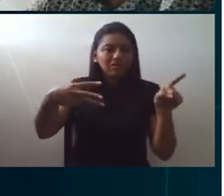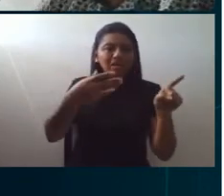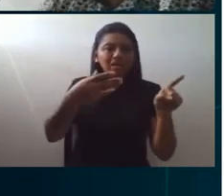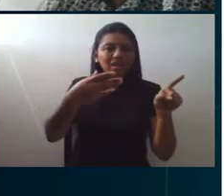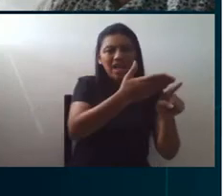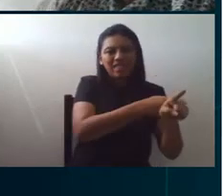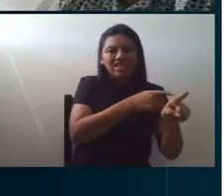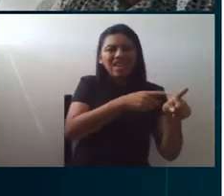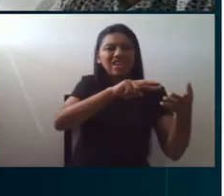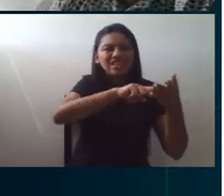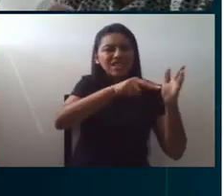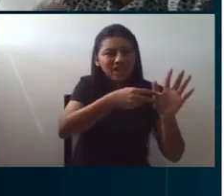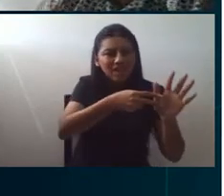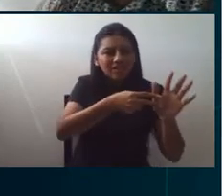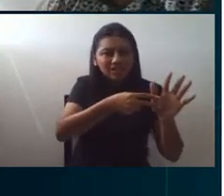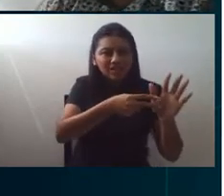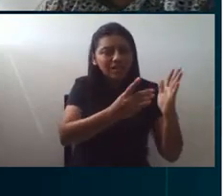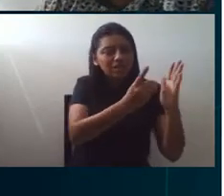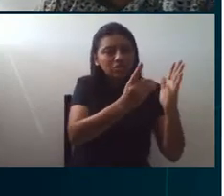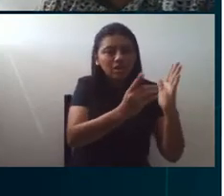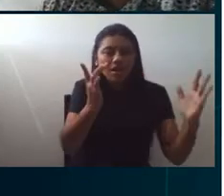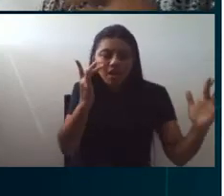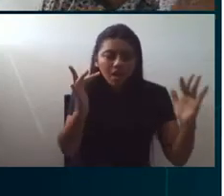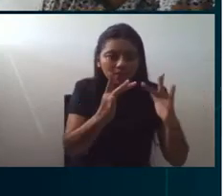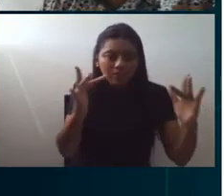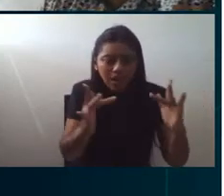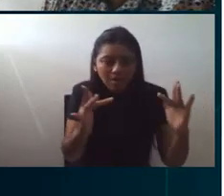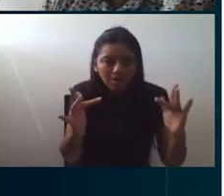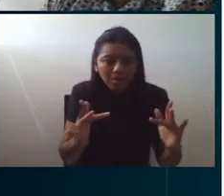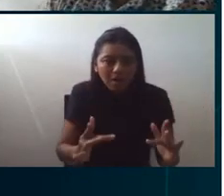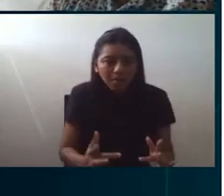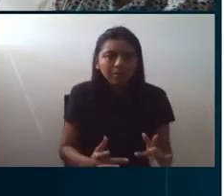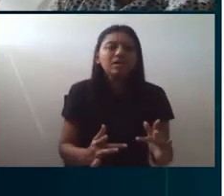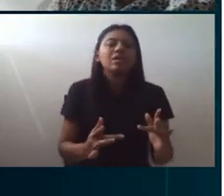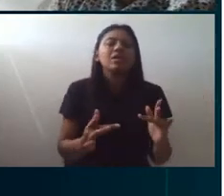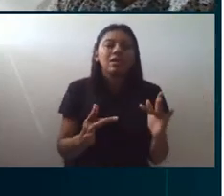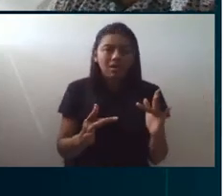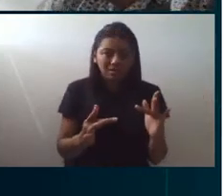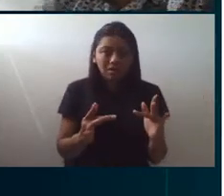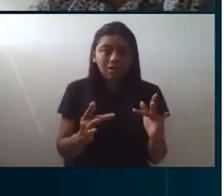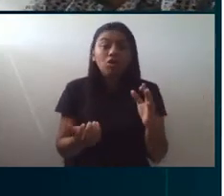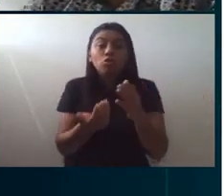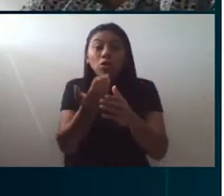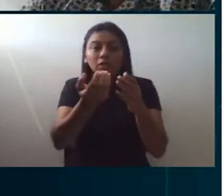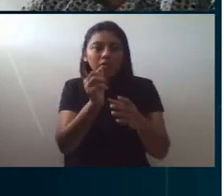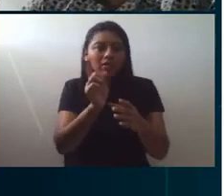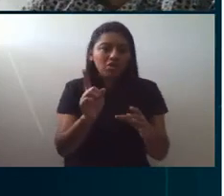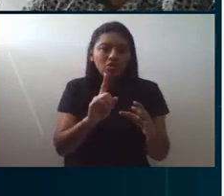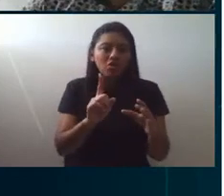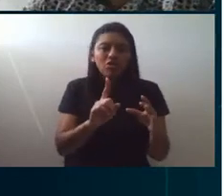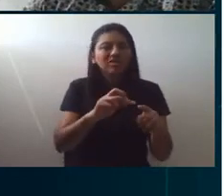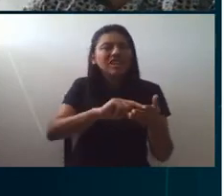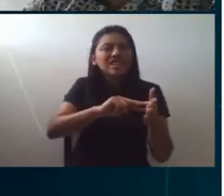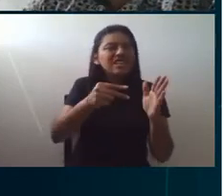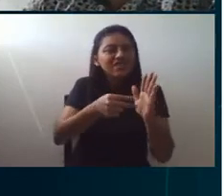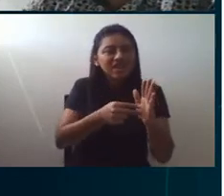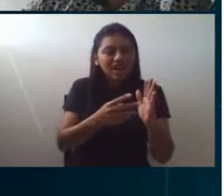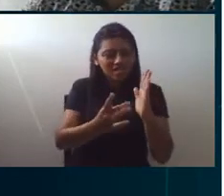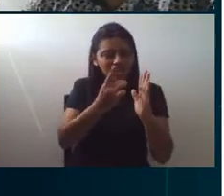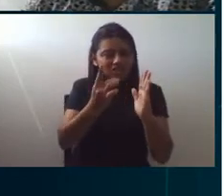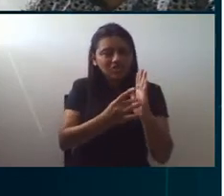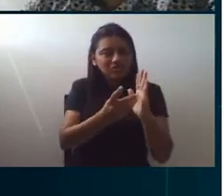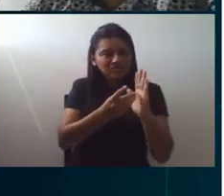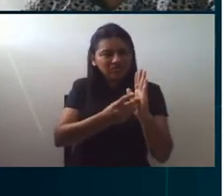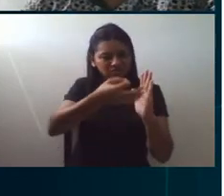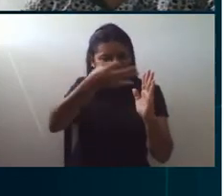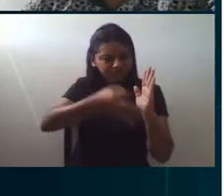que realmente es volver las palabras sin las conjugaciones determinadas, sino volverlas unas palabras muy base. Entonces, tenemos dos técnicas de normalización, como lo